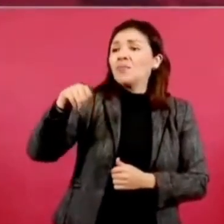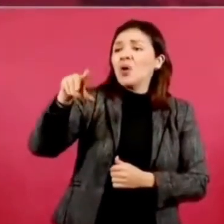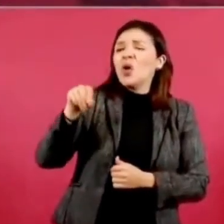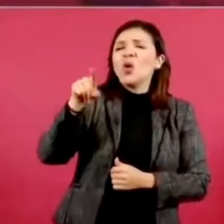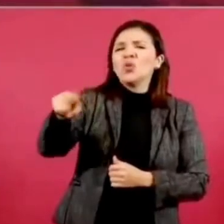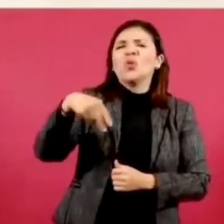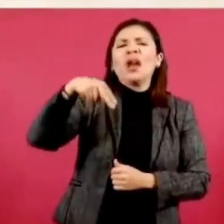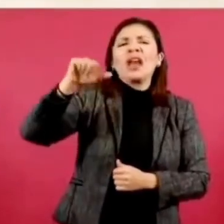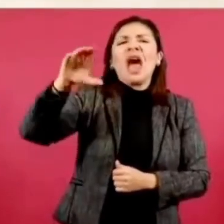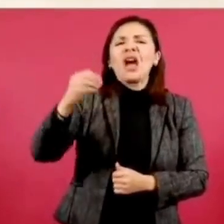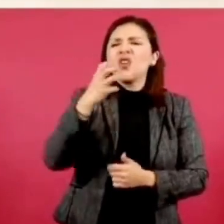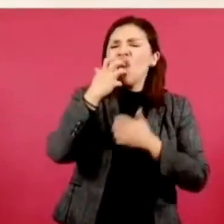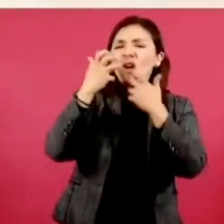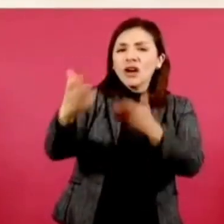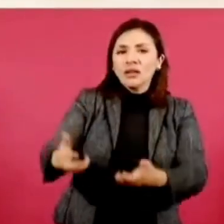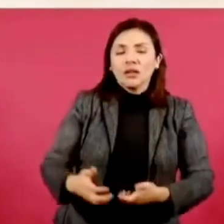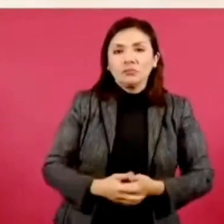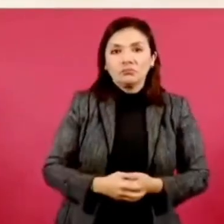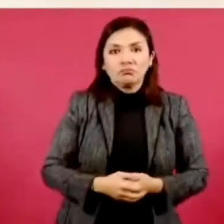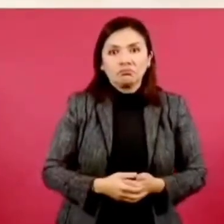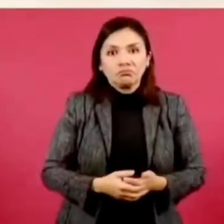naco.